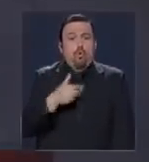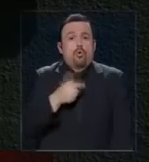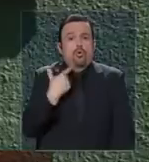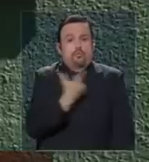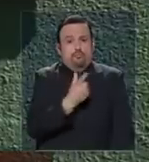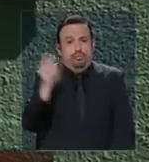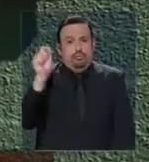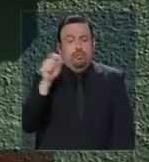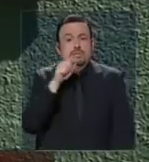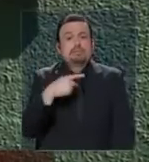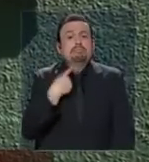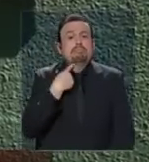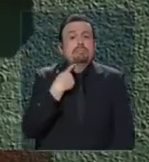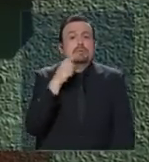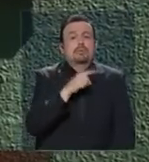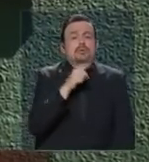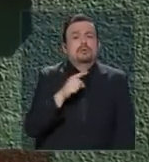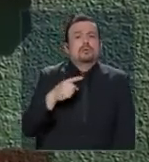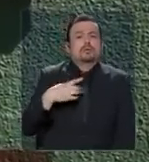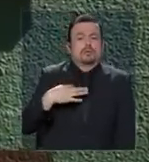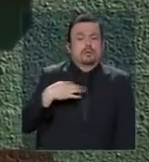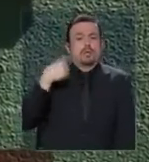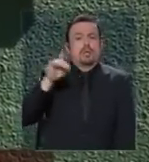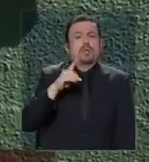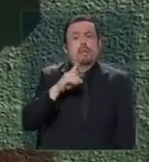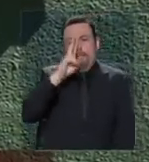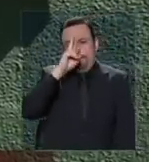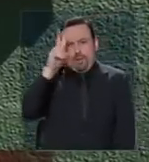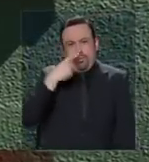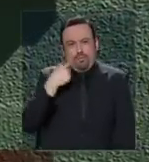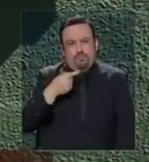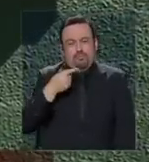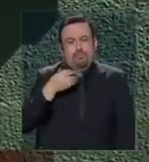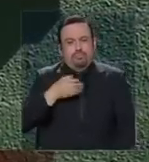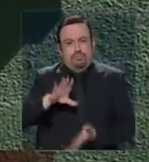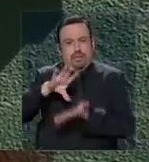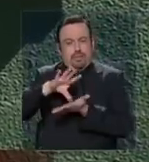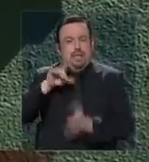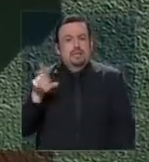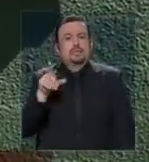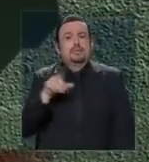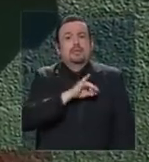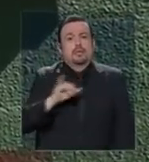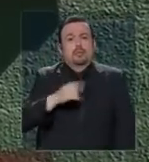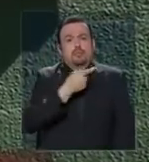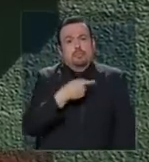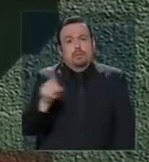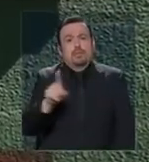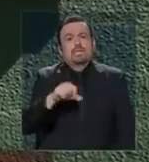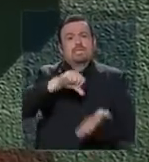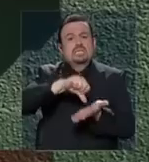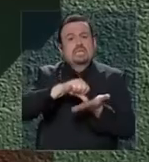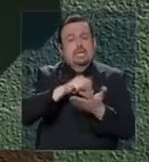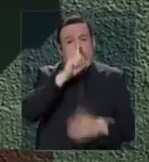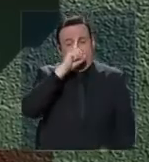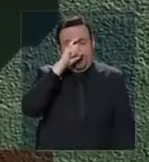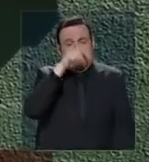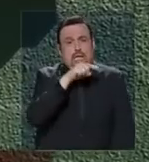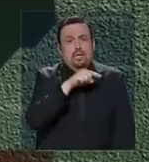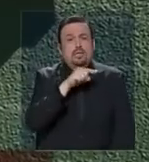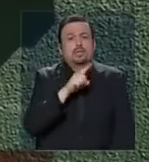huir. El afectado era un ciudadano de nacionalidad peruana, el cual fue posteriormente trasladado al centro asistencial, ya que